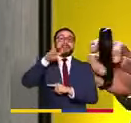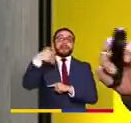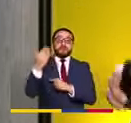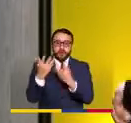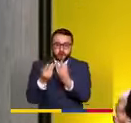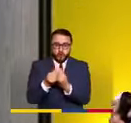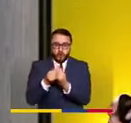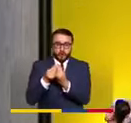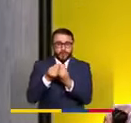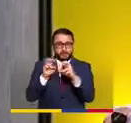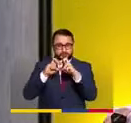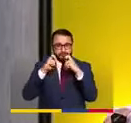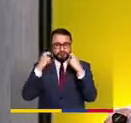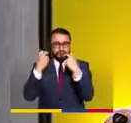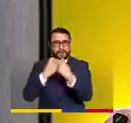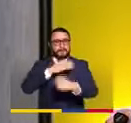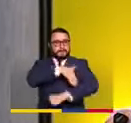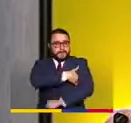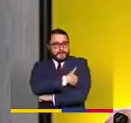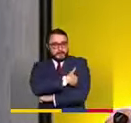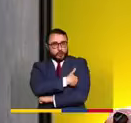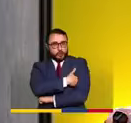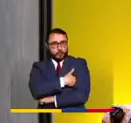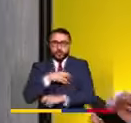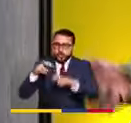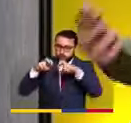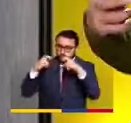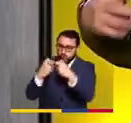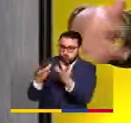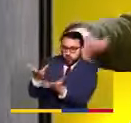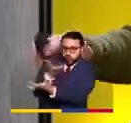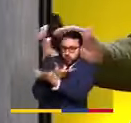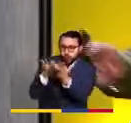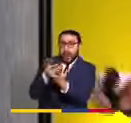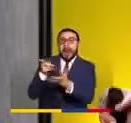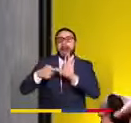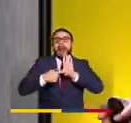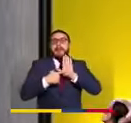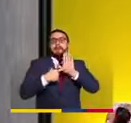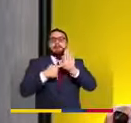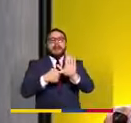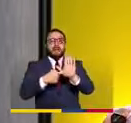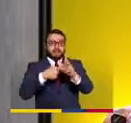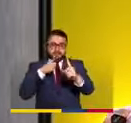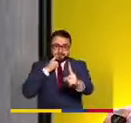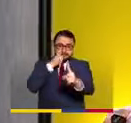se trasladen a él dentro de unos minutos, verán por qué se ha logrado.